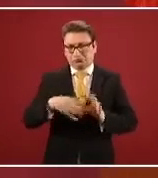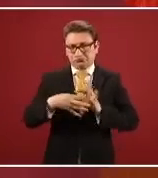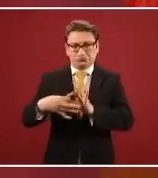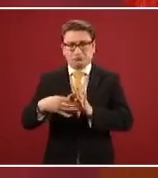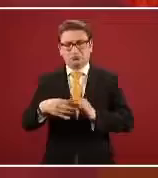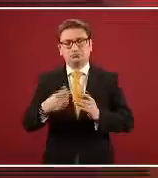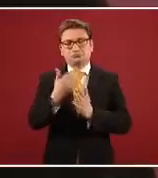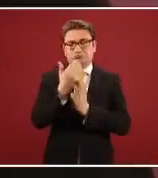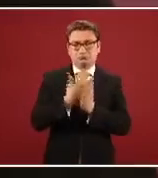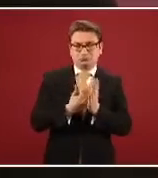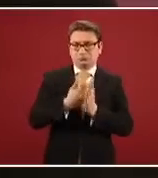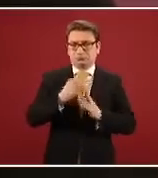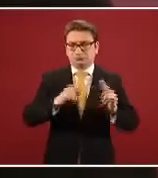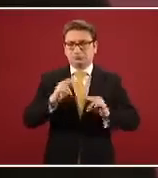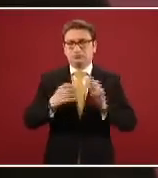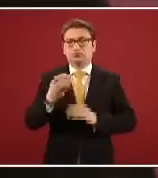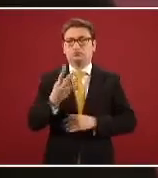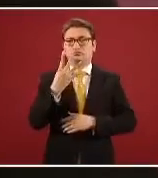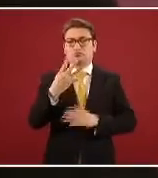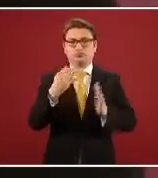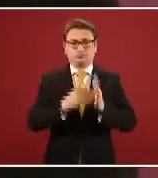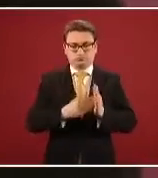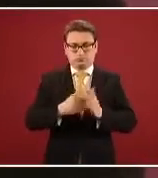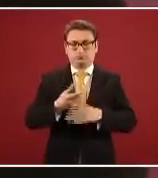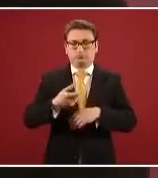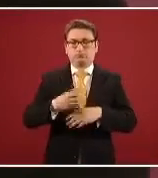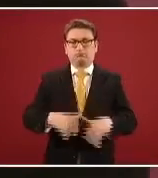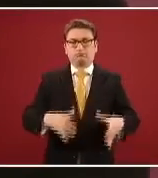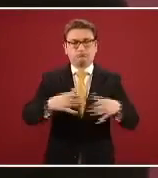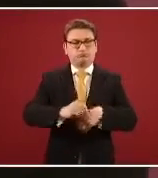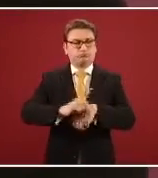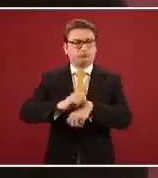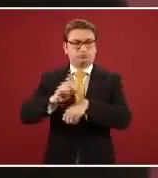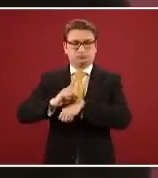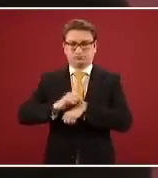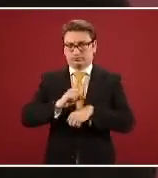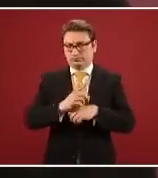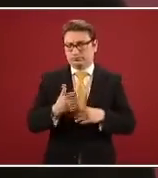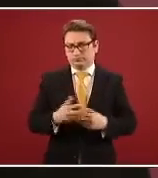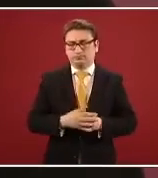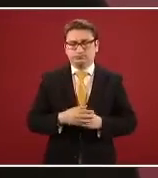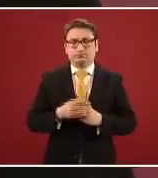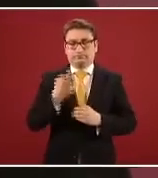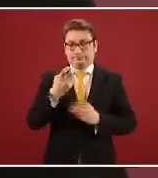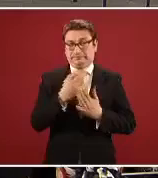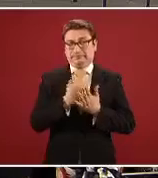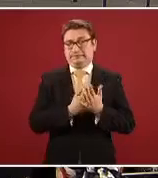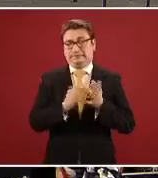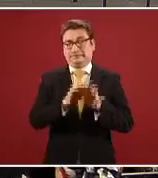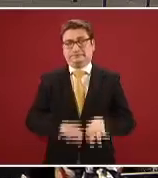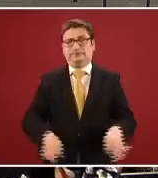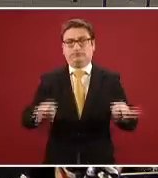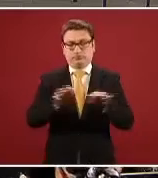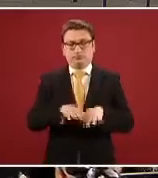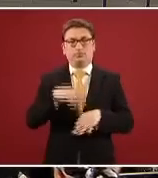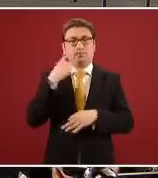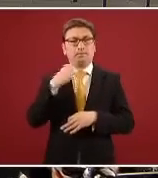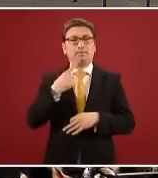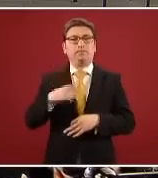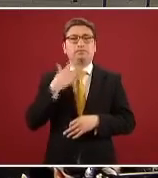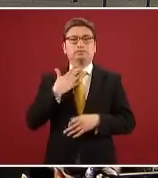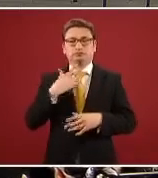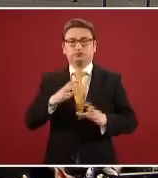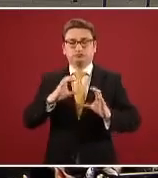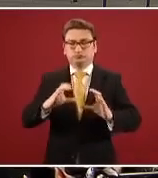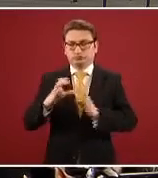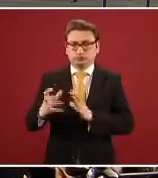estos números a niveles de 4,000 barriles diarios, lo cual es uno de los efectos más importantes para poder salvaguardar el